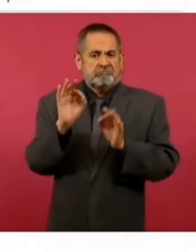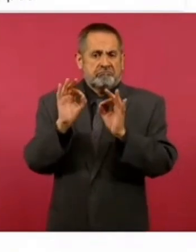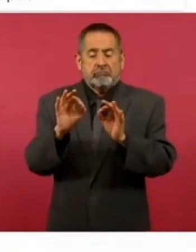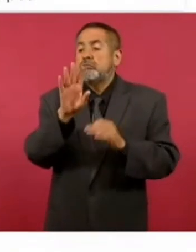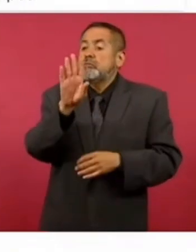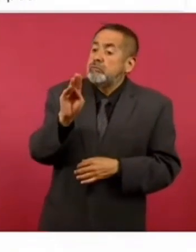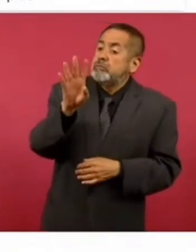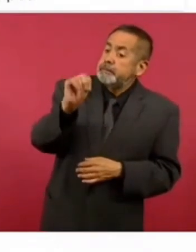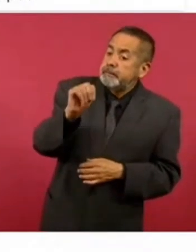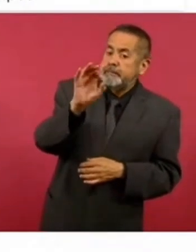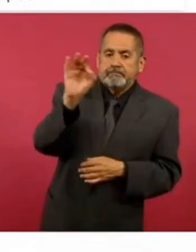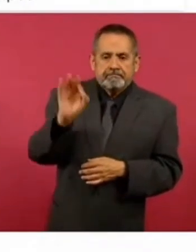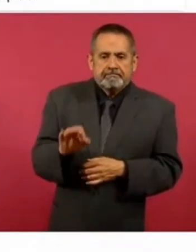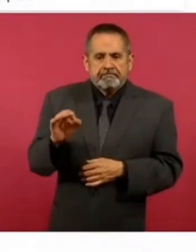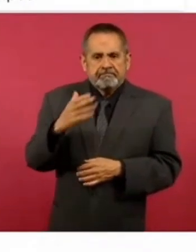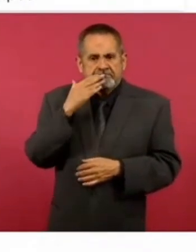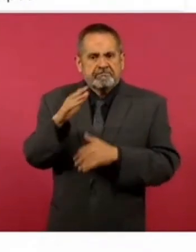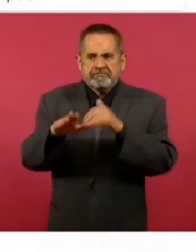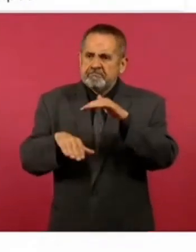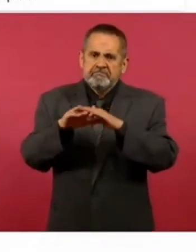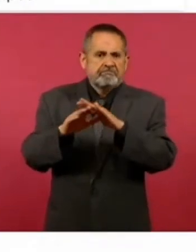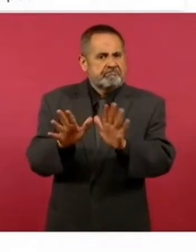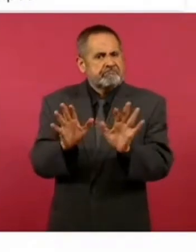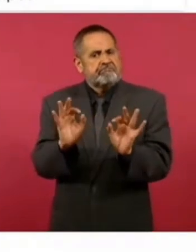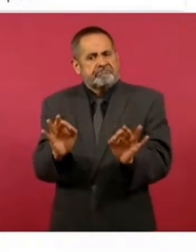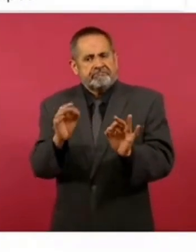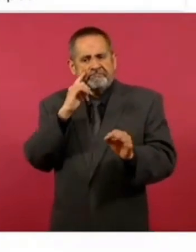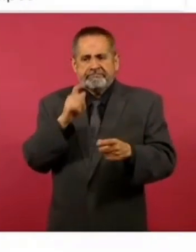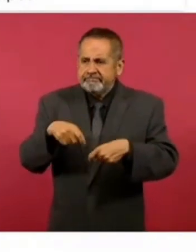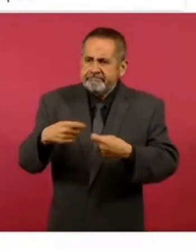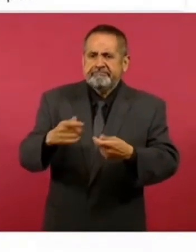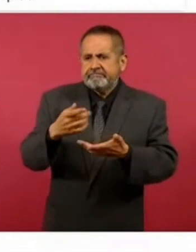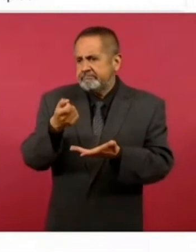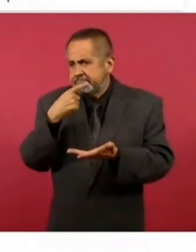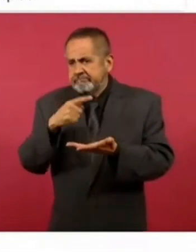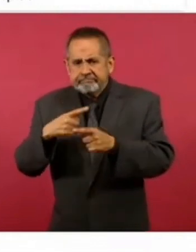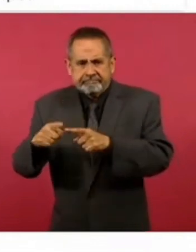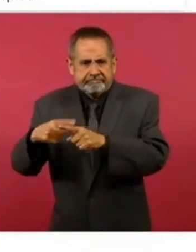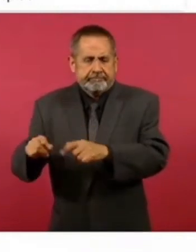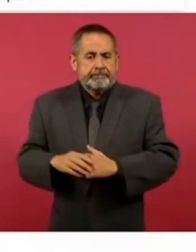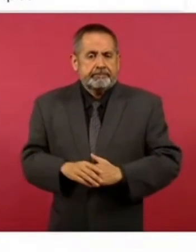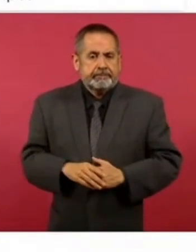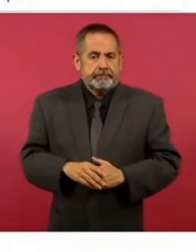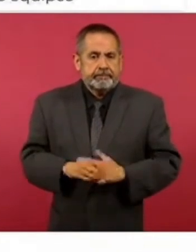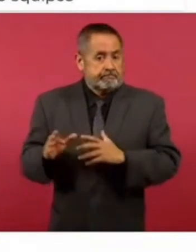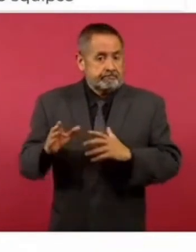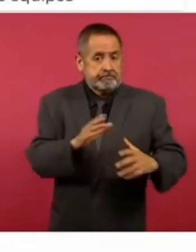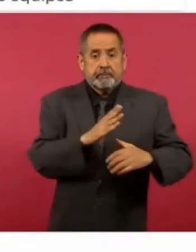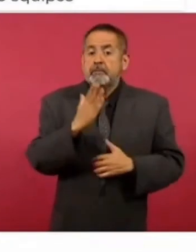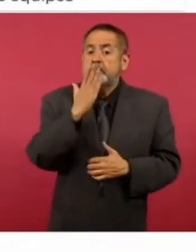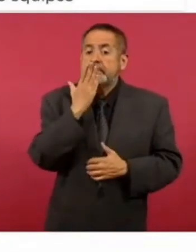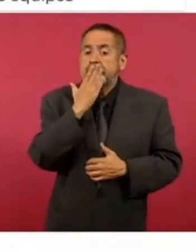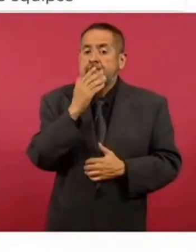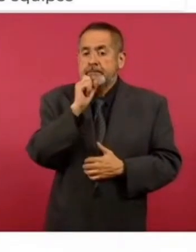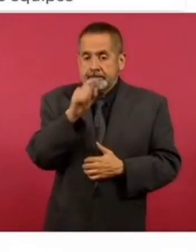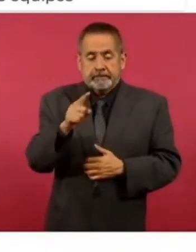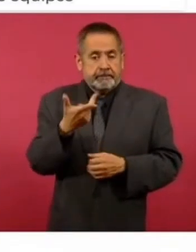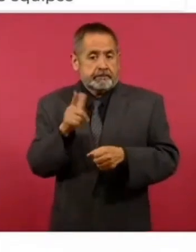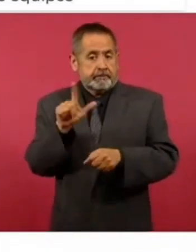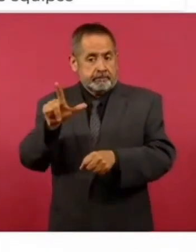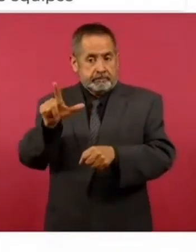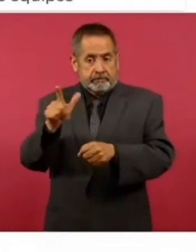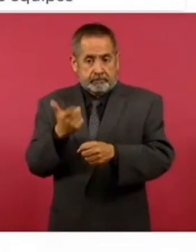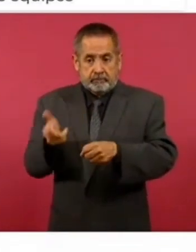de los incrementos más altos. En el caso de Sonora, también tenemos buenos resultados. Operamos 17 hospitales